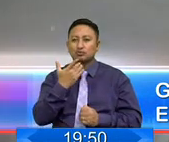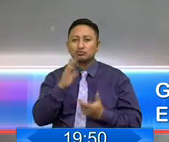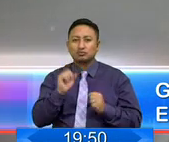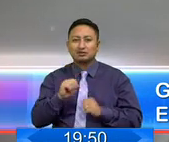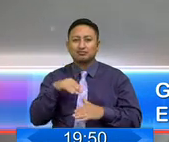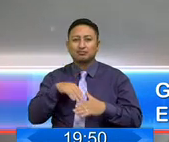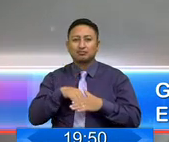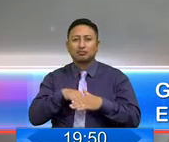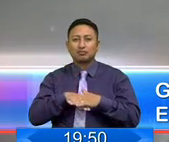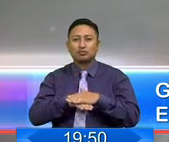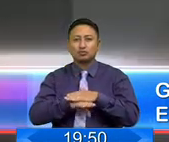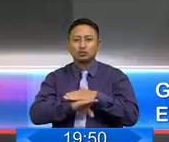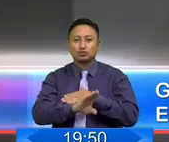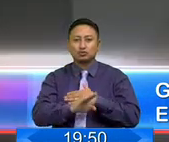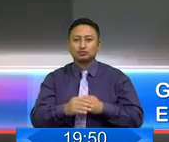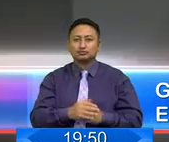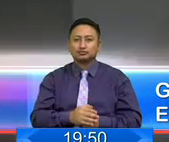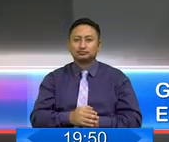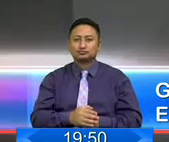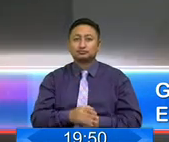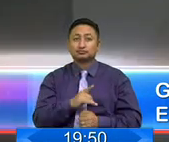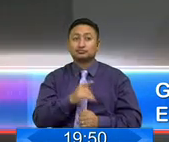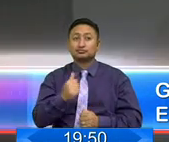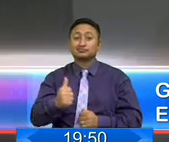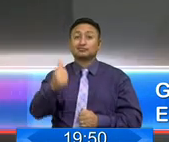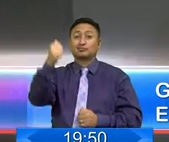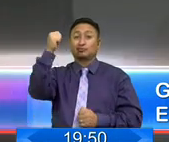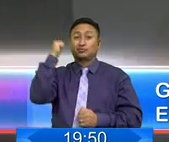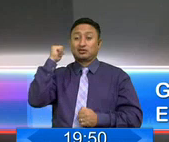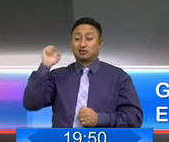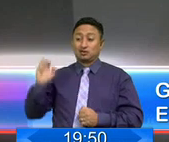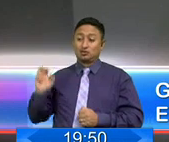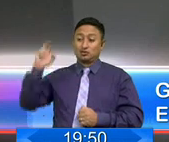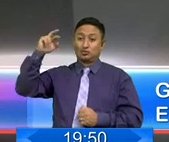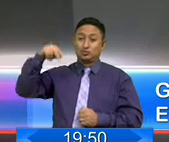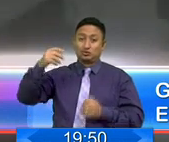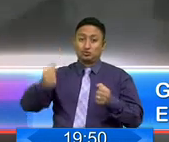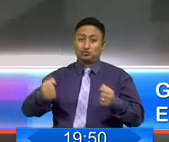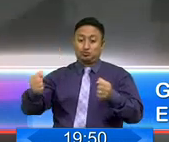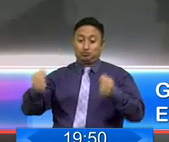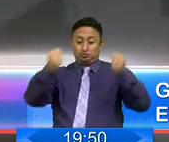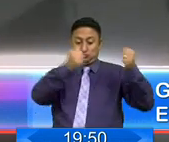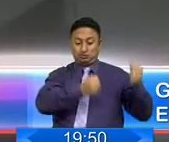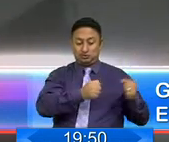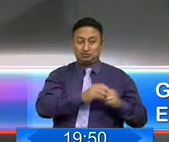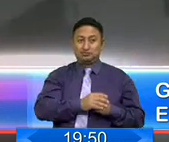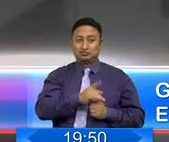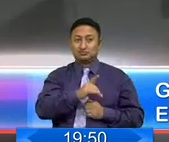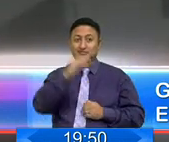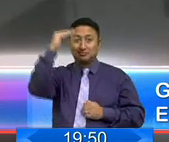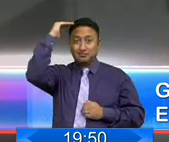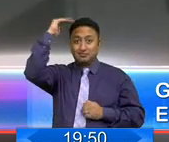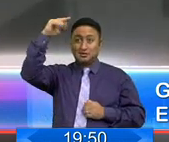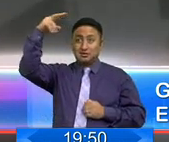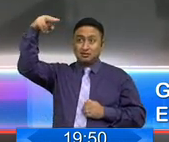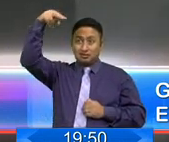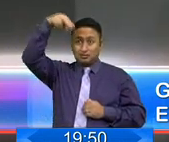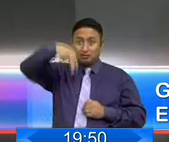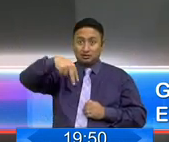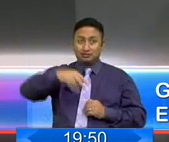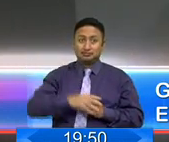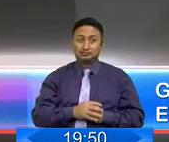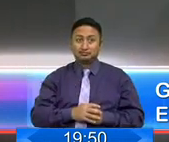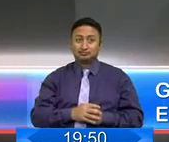ingresar. Y lo hicieron por la parte posterior. Sacaron unas rejas, luego retiraron el tumbado.